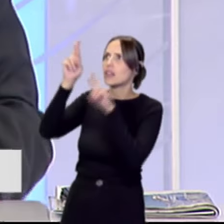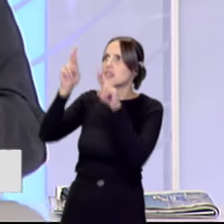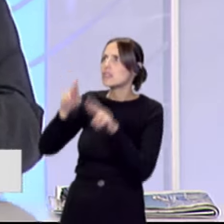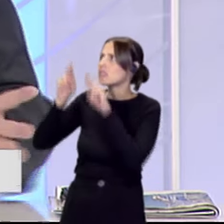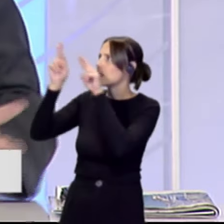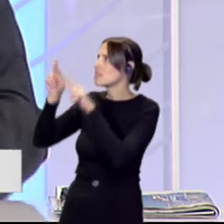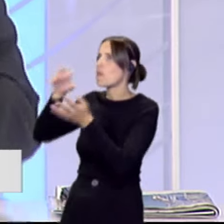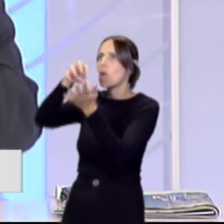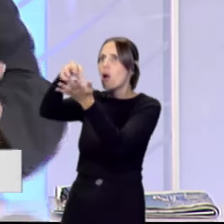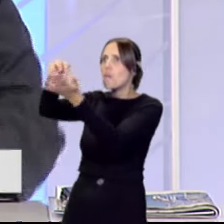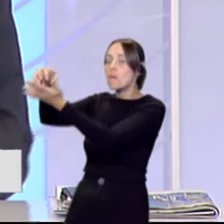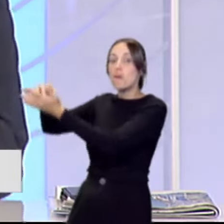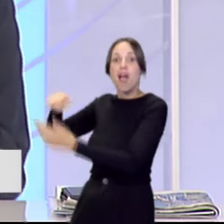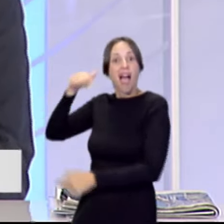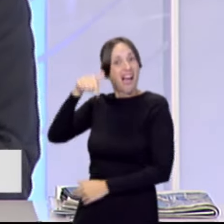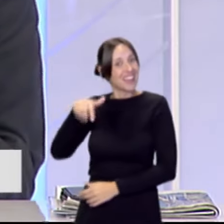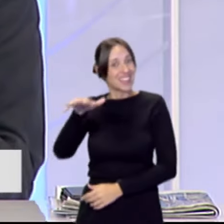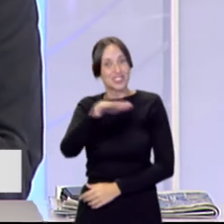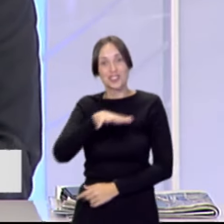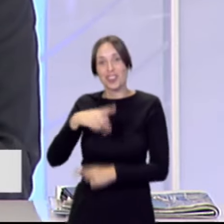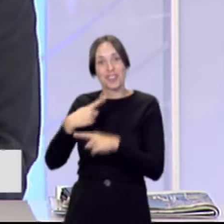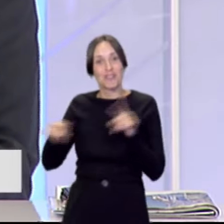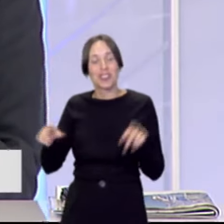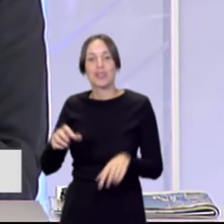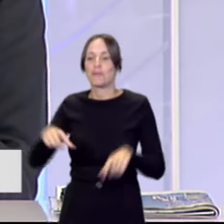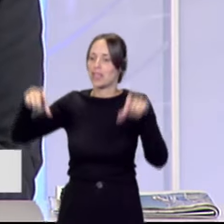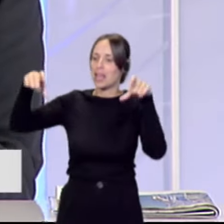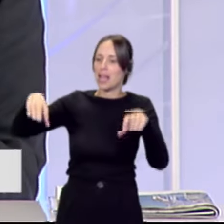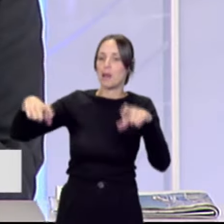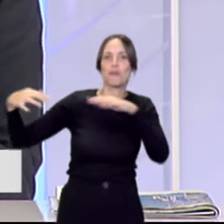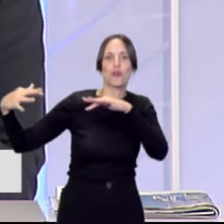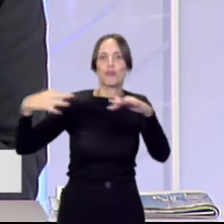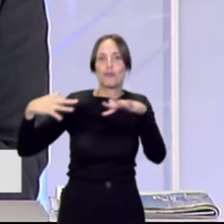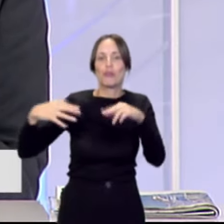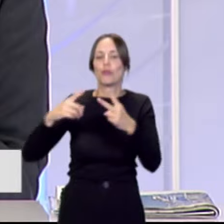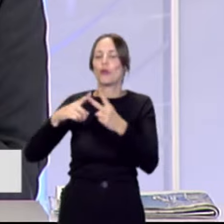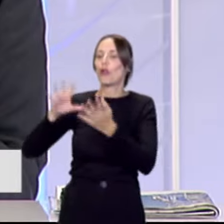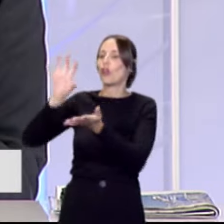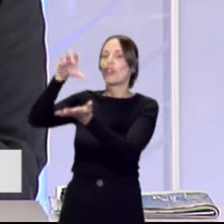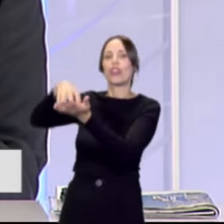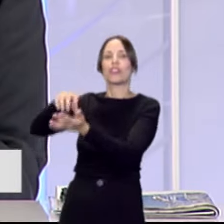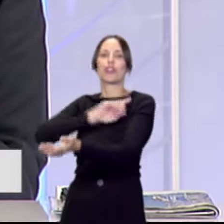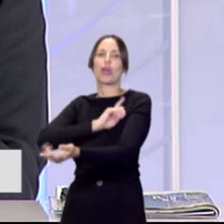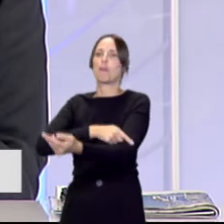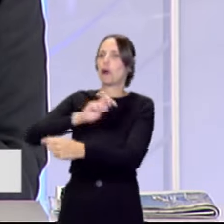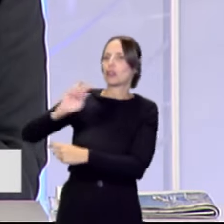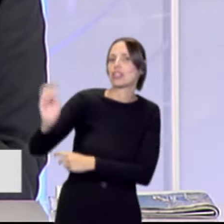es un campito, sí, de fútbol, un polideportivo. Sí. Un centro... No se ha creado absolutamente nada y tenemos esa